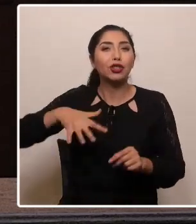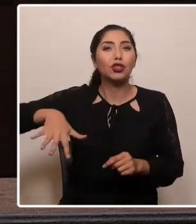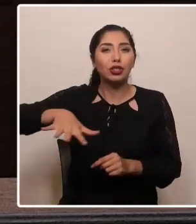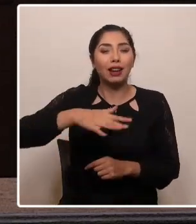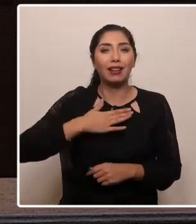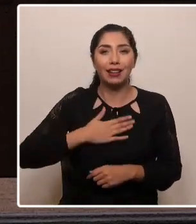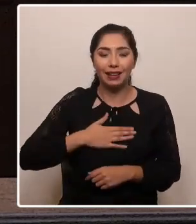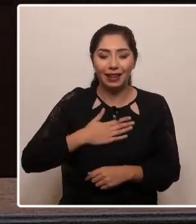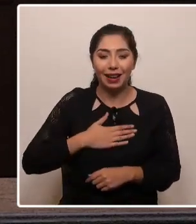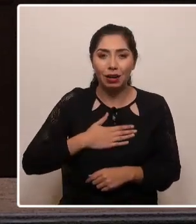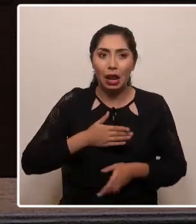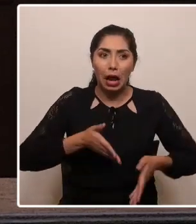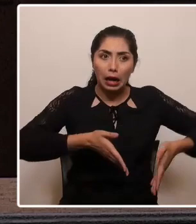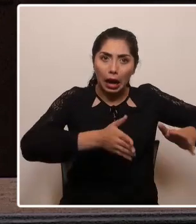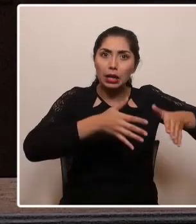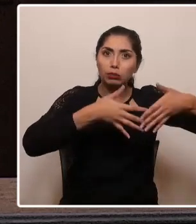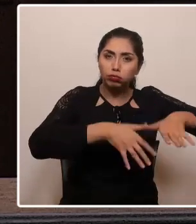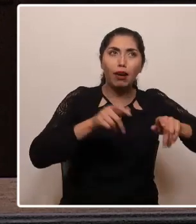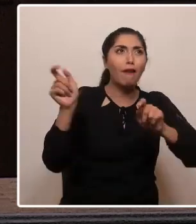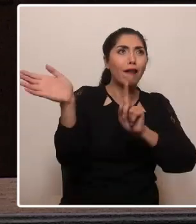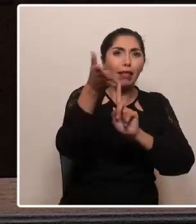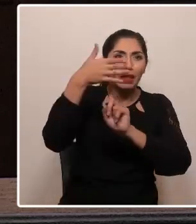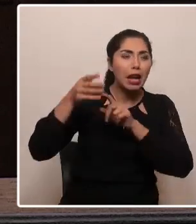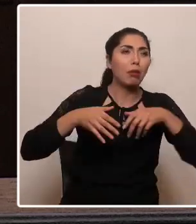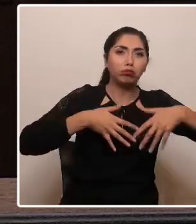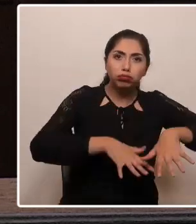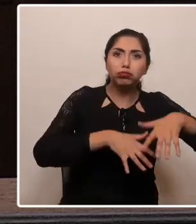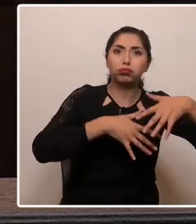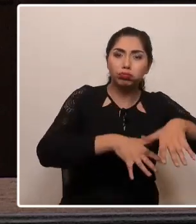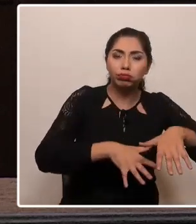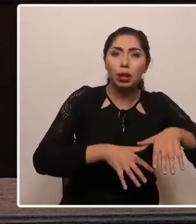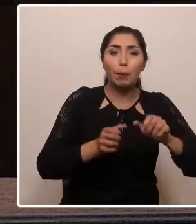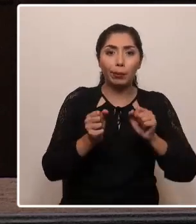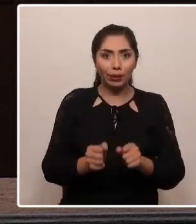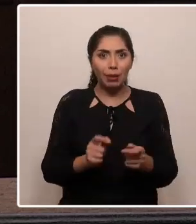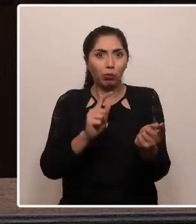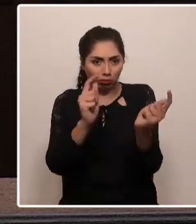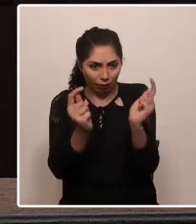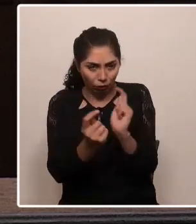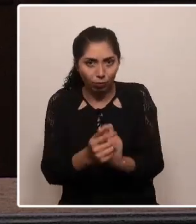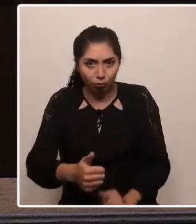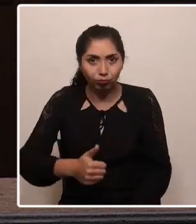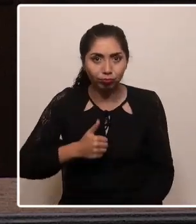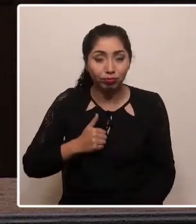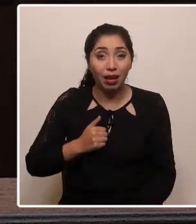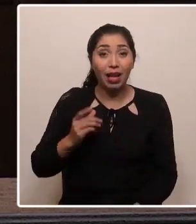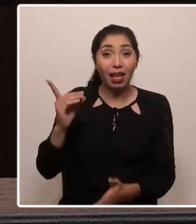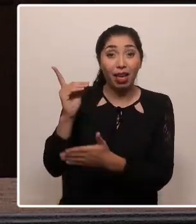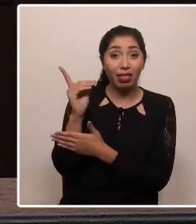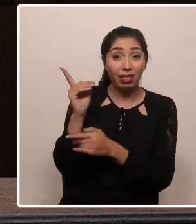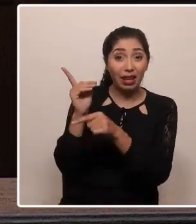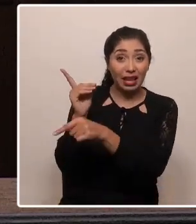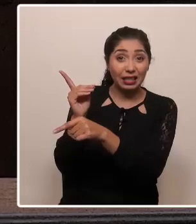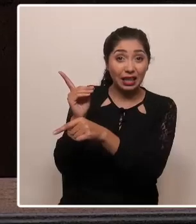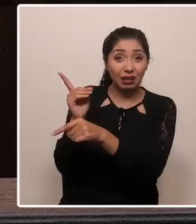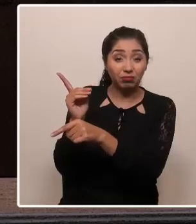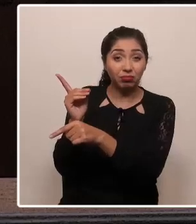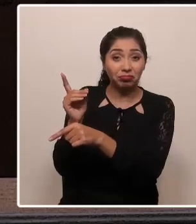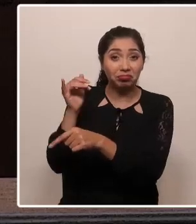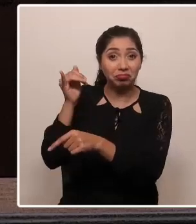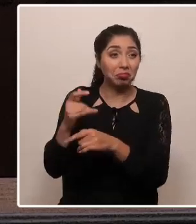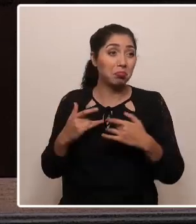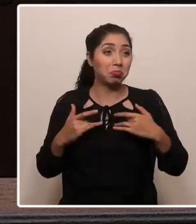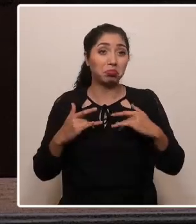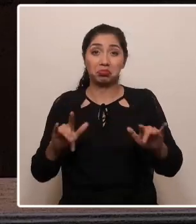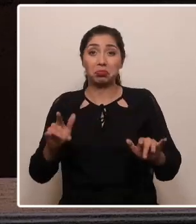carteles las calles. Hoy tenemos la posibilidad de materializar estas transformaciones, algo que la derecha nunca ha escuchado, ni siquiera lo